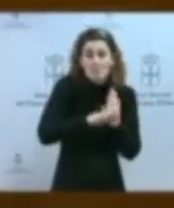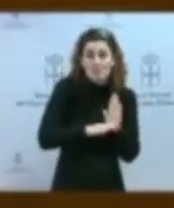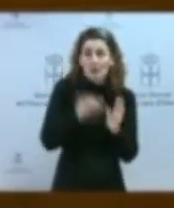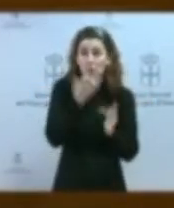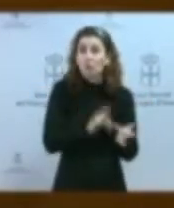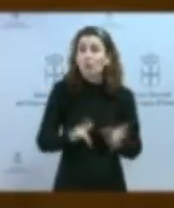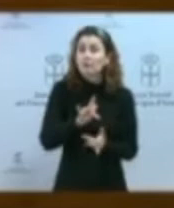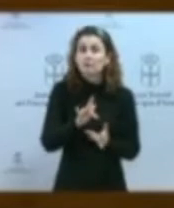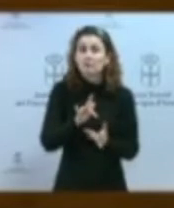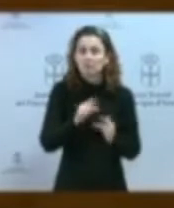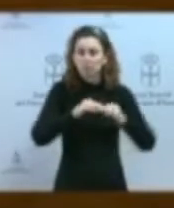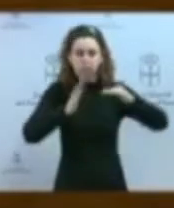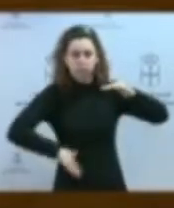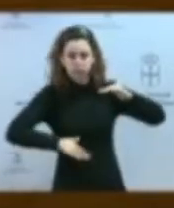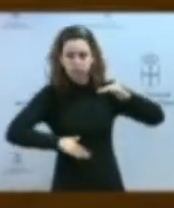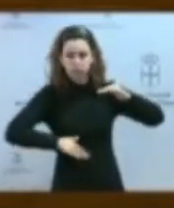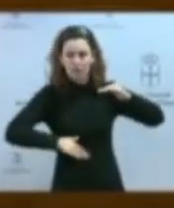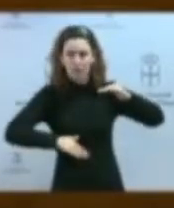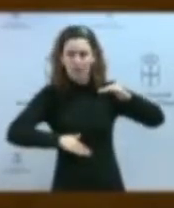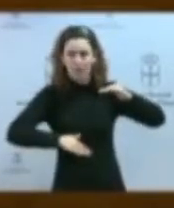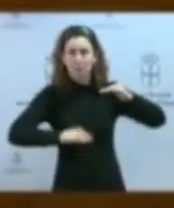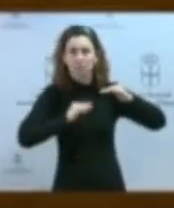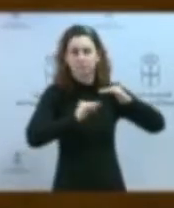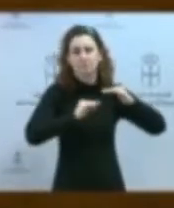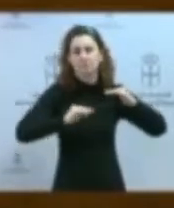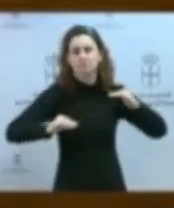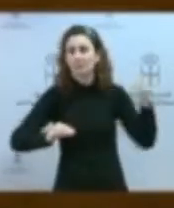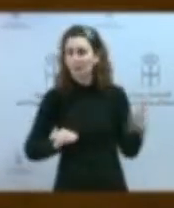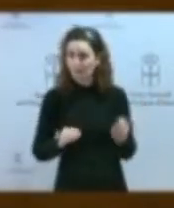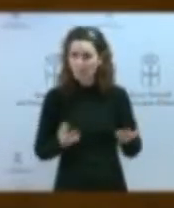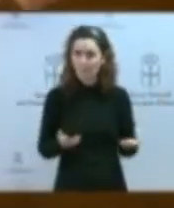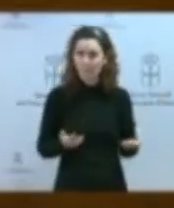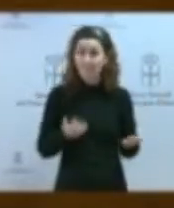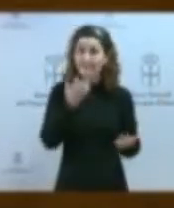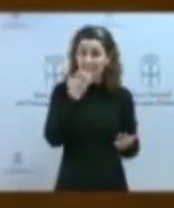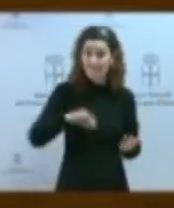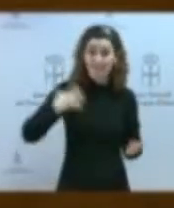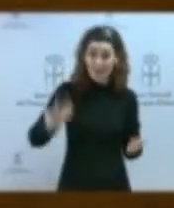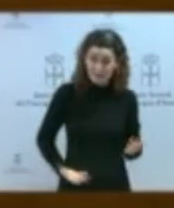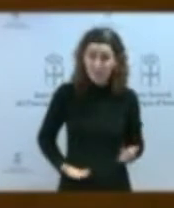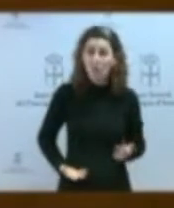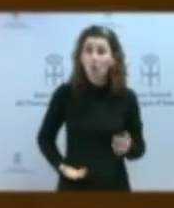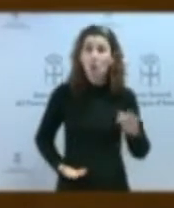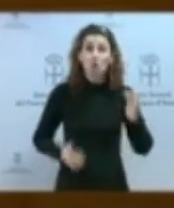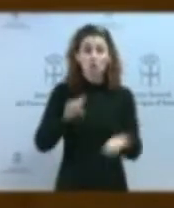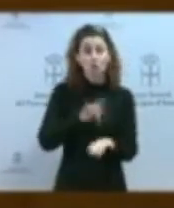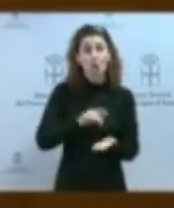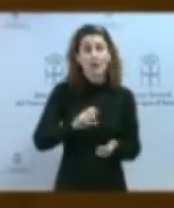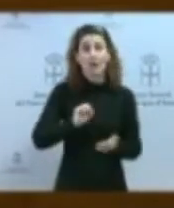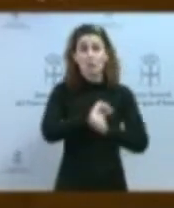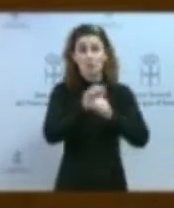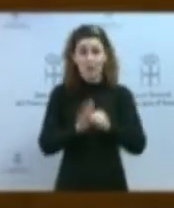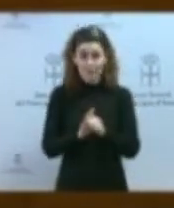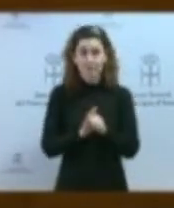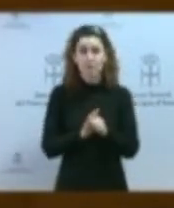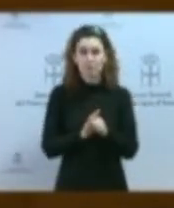se distribuyan y que quien más está ganando durante una pandemia, quien más está ganando en una crisis económica, tenga que pagar más